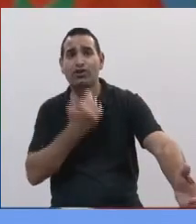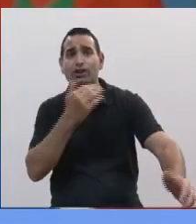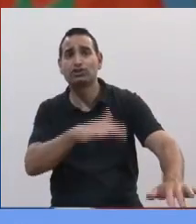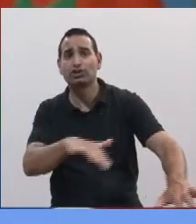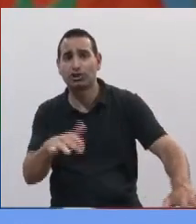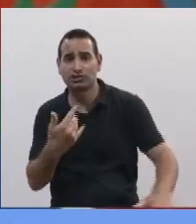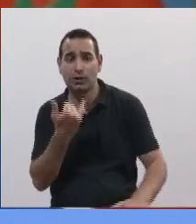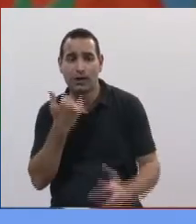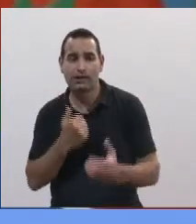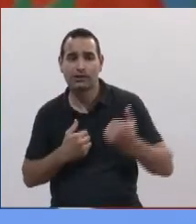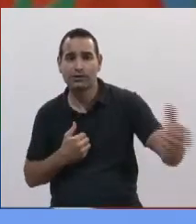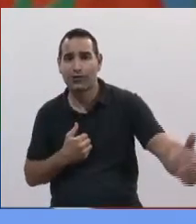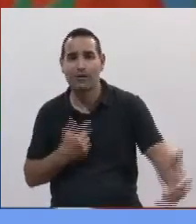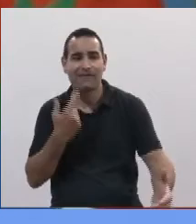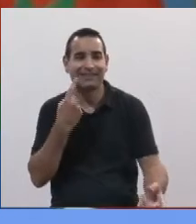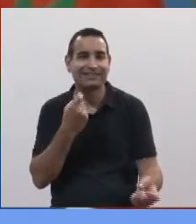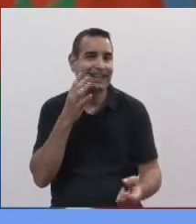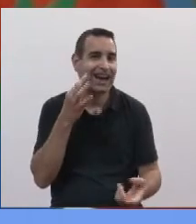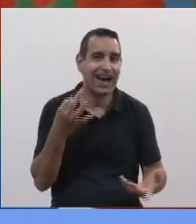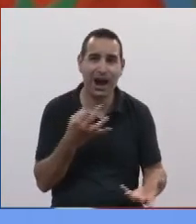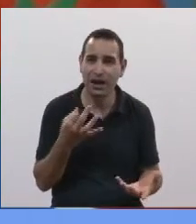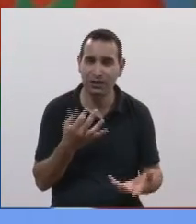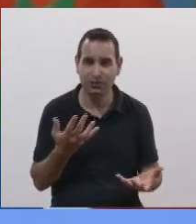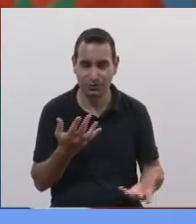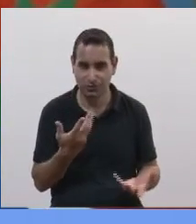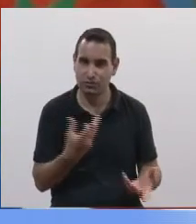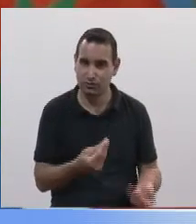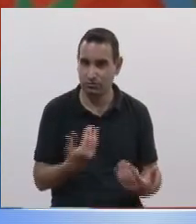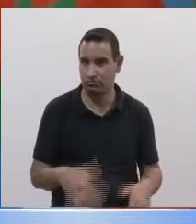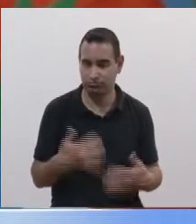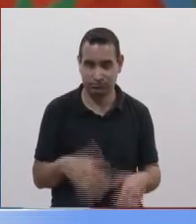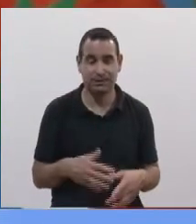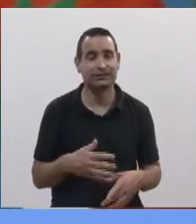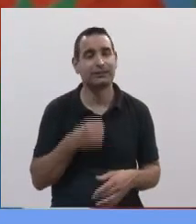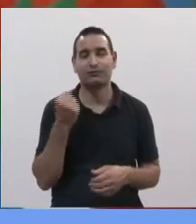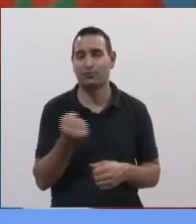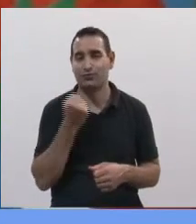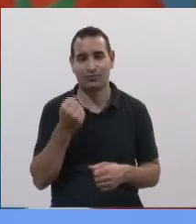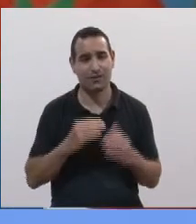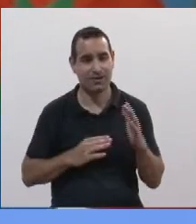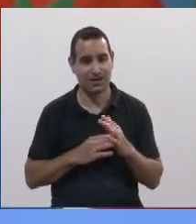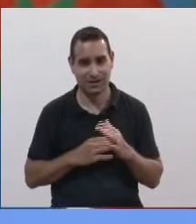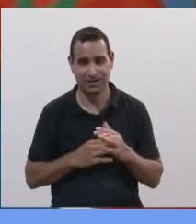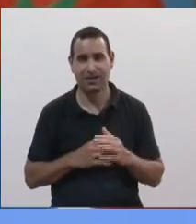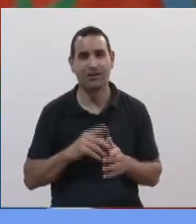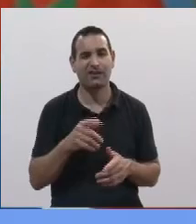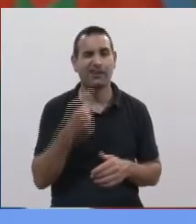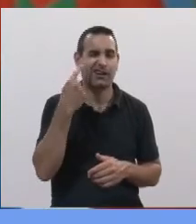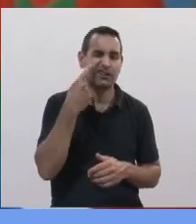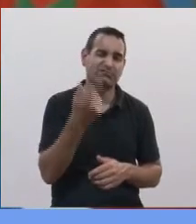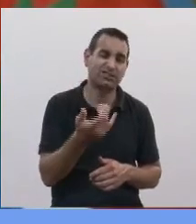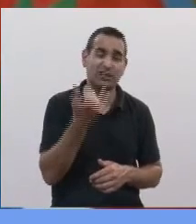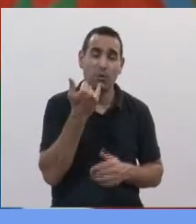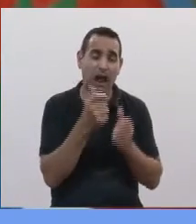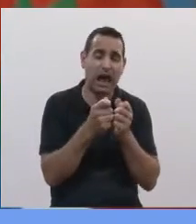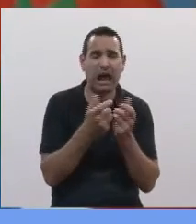para saber qué, si necesita algún tipo de ayuda. Es fundamental esto, no es un artículo suntuoso,